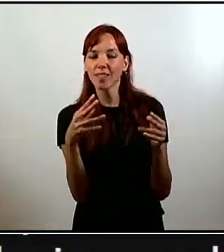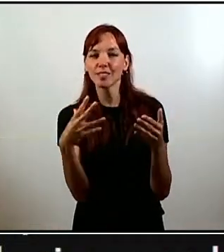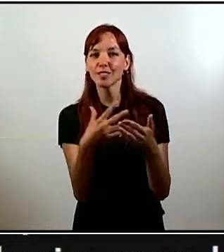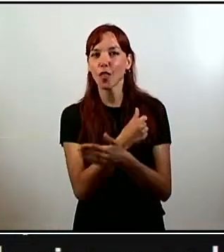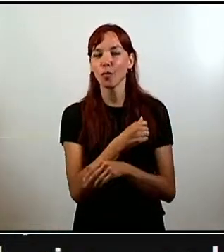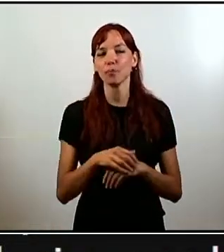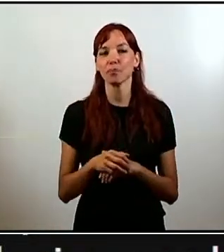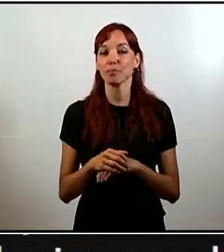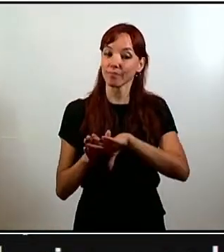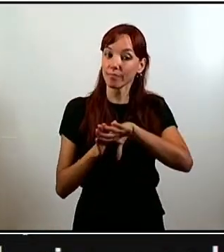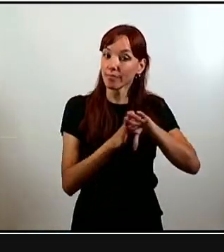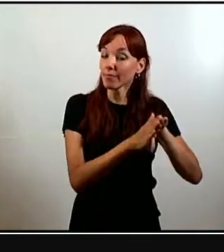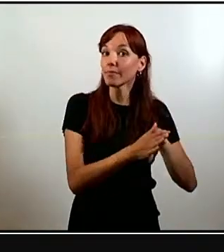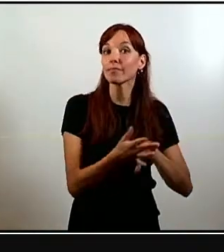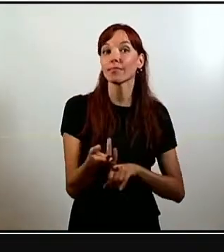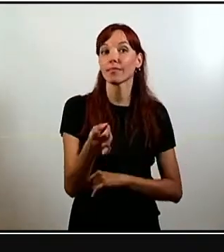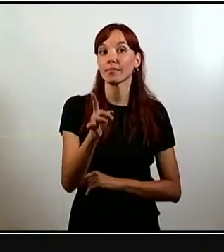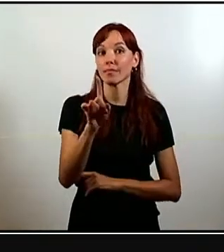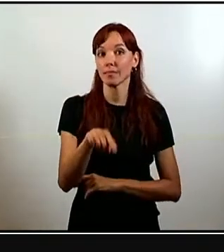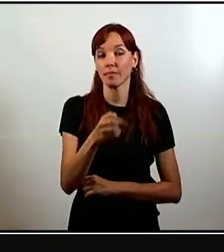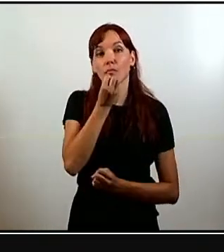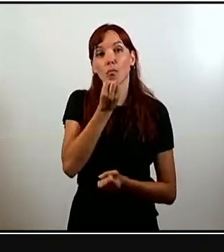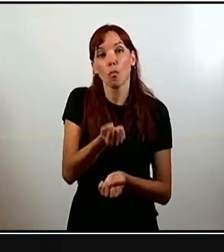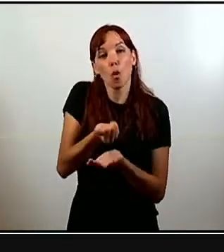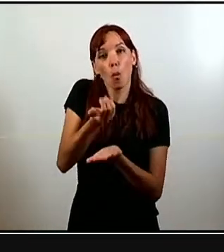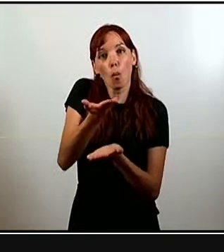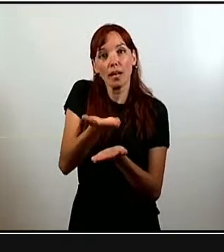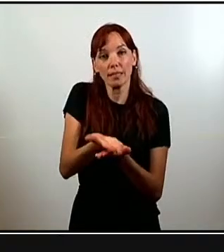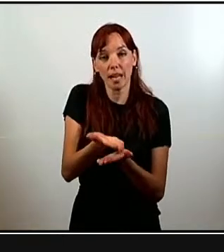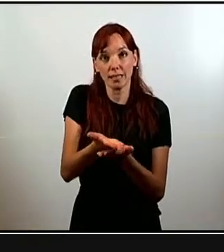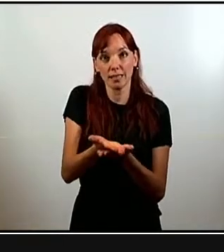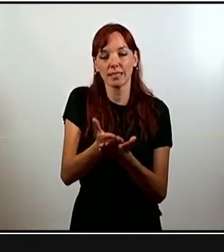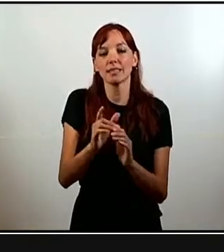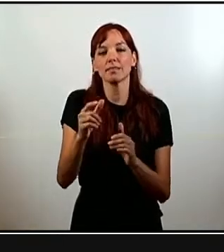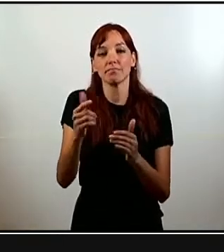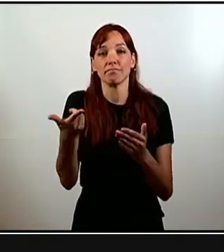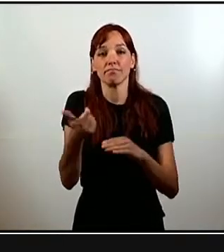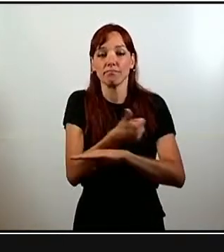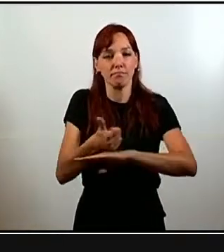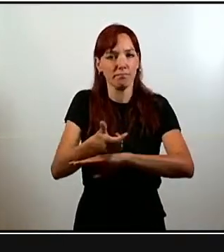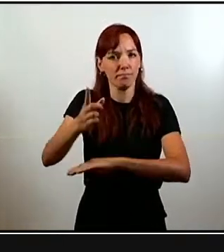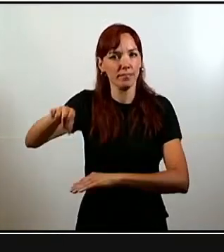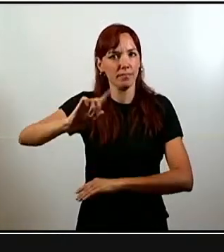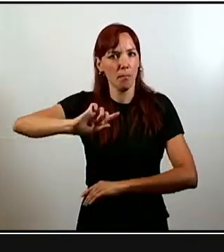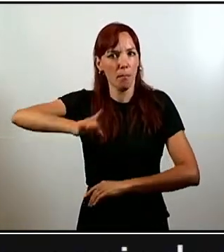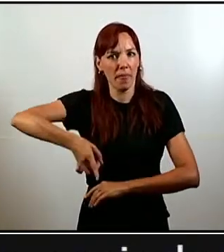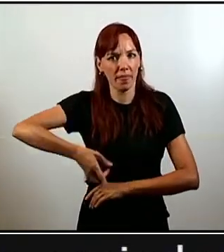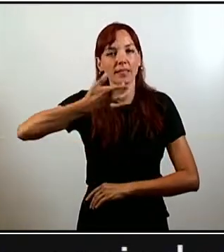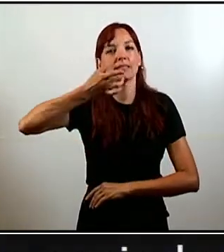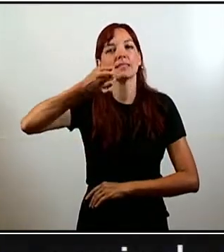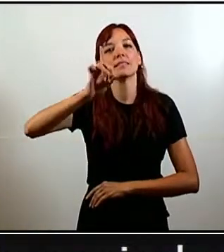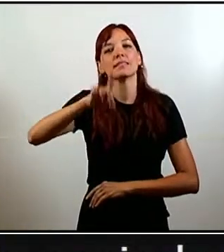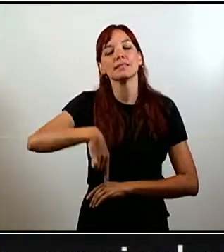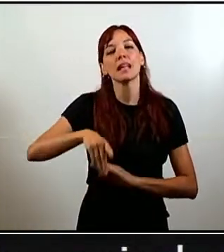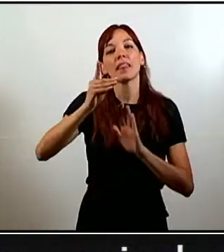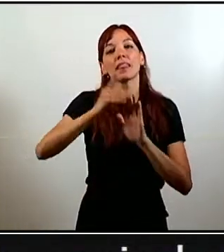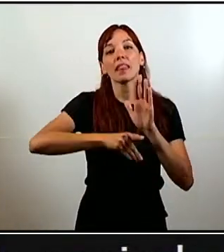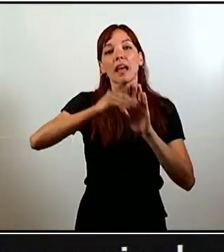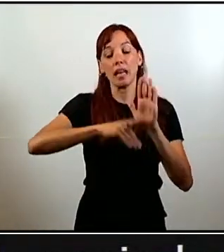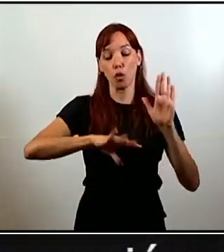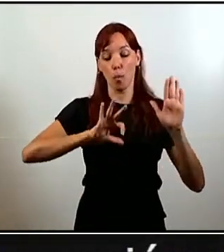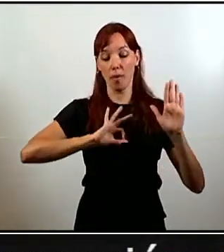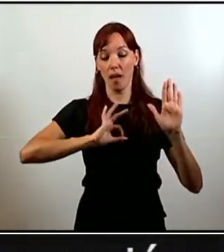Por otro lado, y dentro de las propuestas de la sociedad civil, se ha aprobado también el decreto de concesión de la Medalla